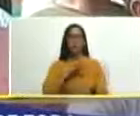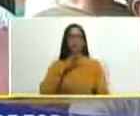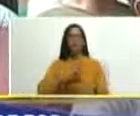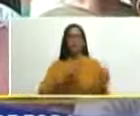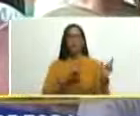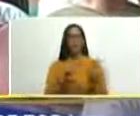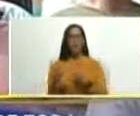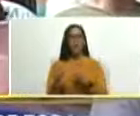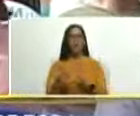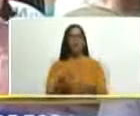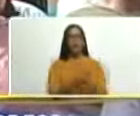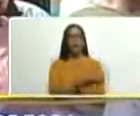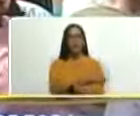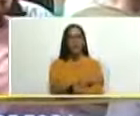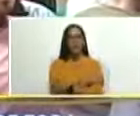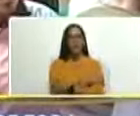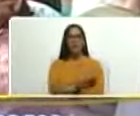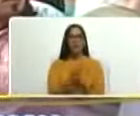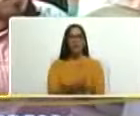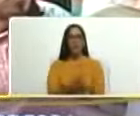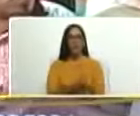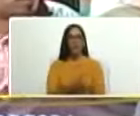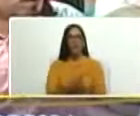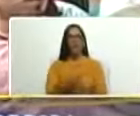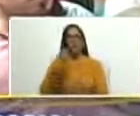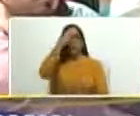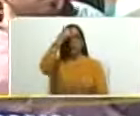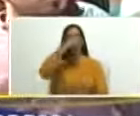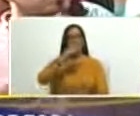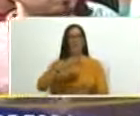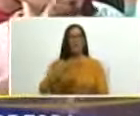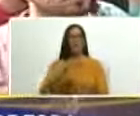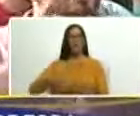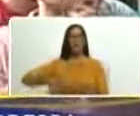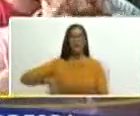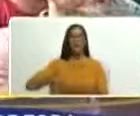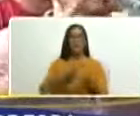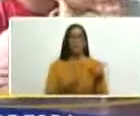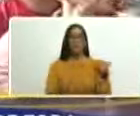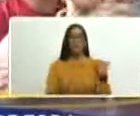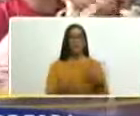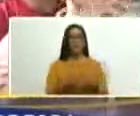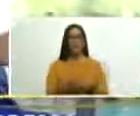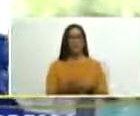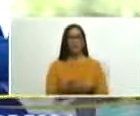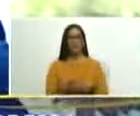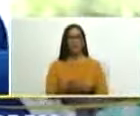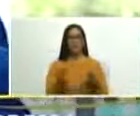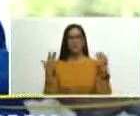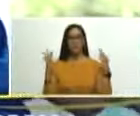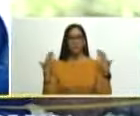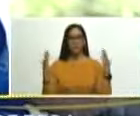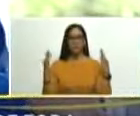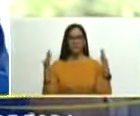listos para ir a abrazarnos y hermanarnos con ese pueblo del Esequibo, presidente.